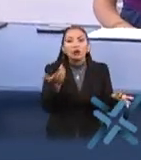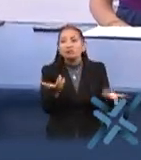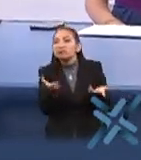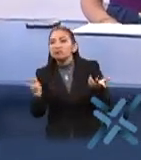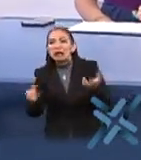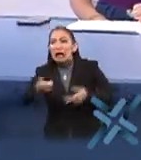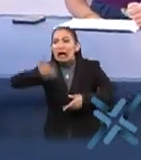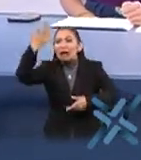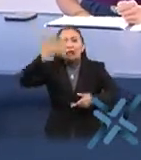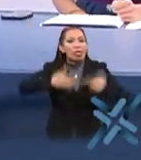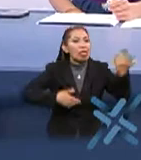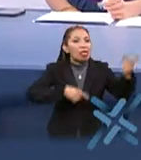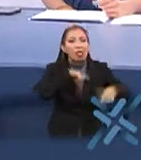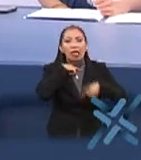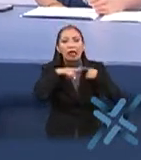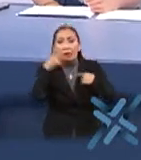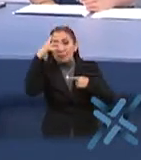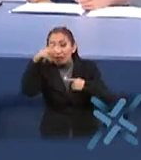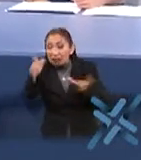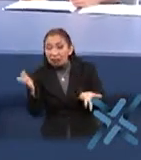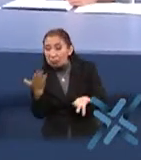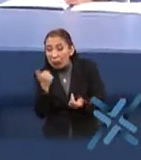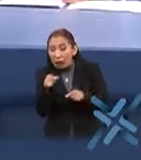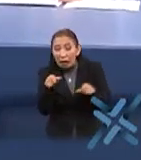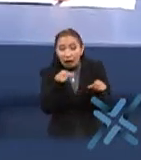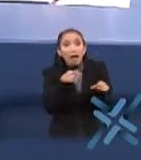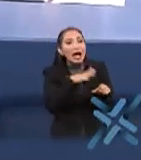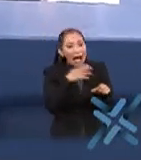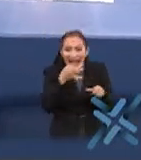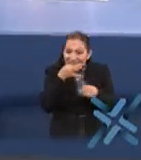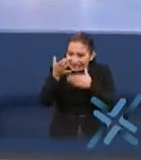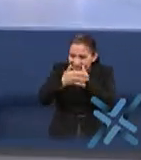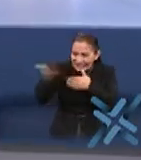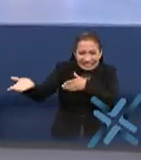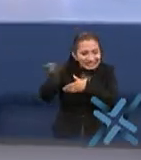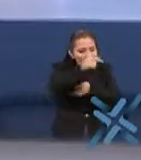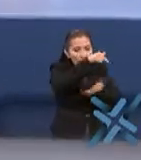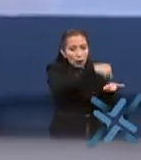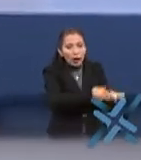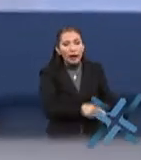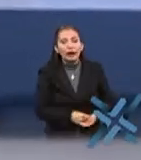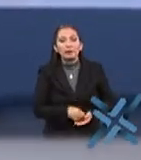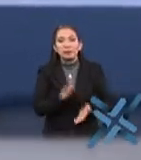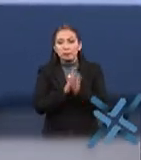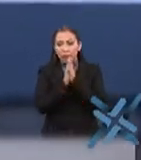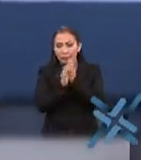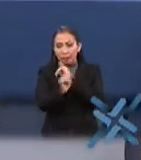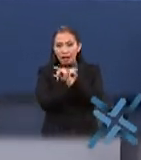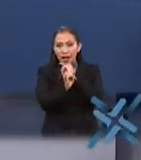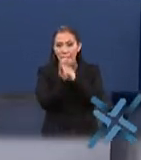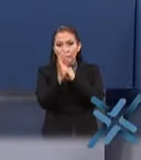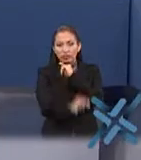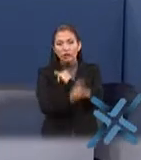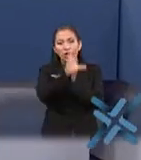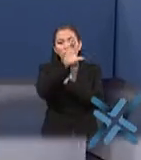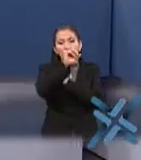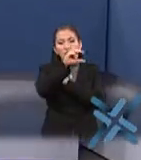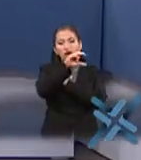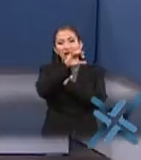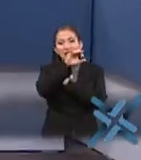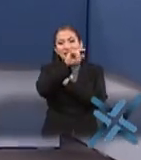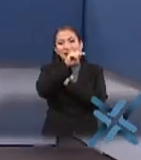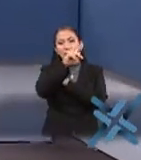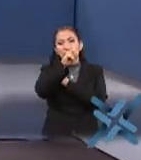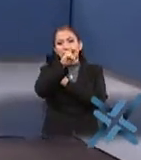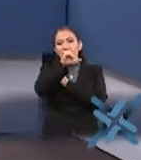lugares carísimos y no son mexicanos, ¿no? Sino también se están generando centros de información. Repítenos la página de internet finalmente.